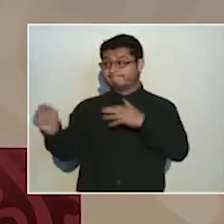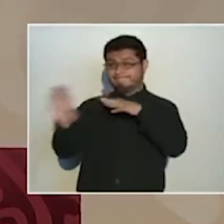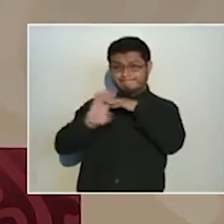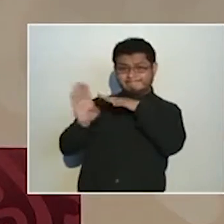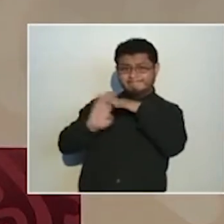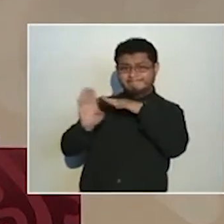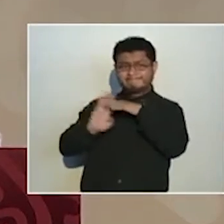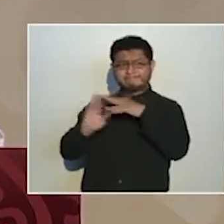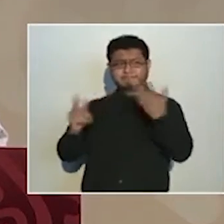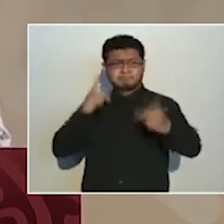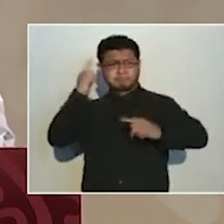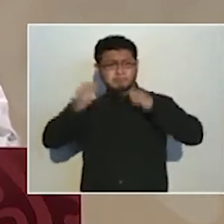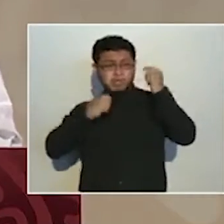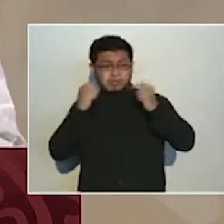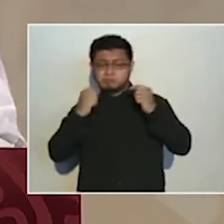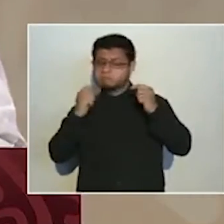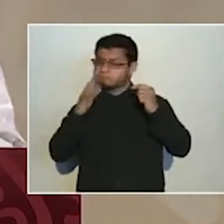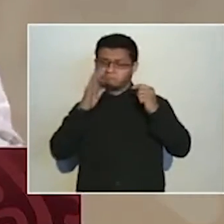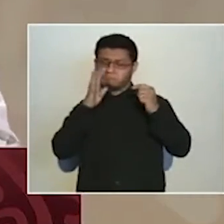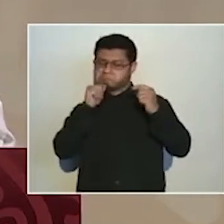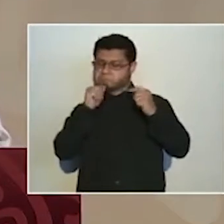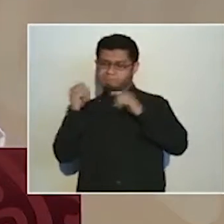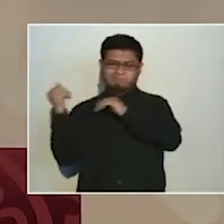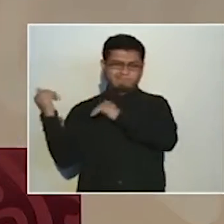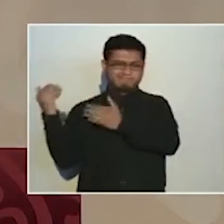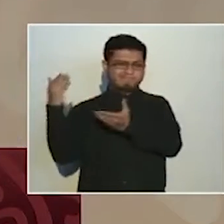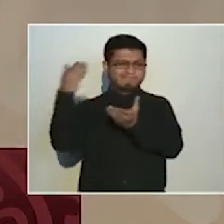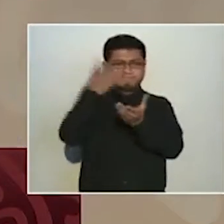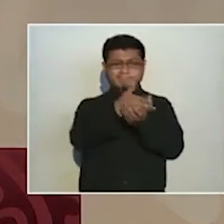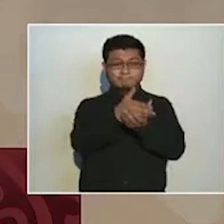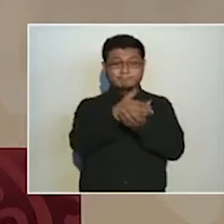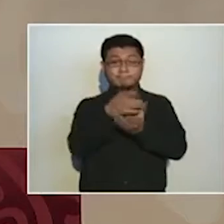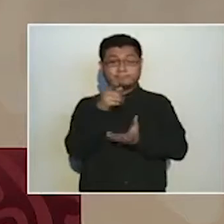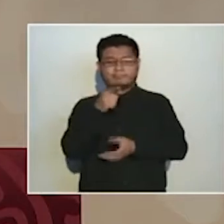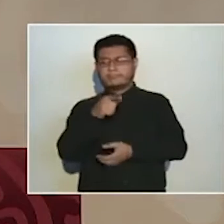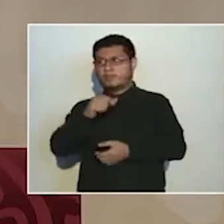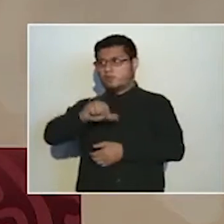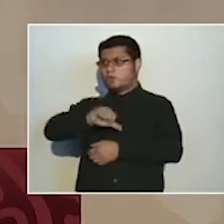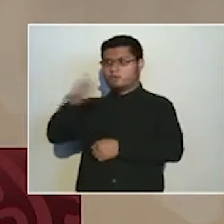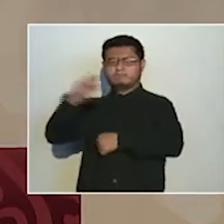Las grandes potencias turísticas representaron caídas hasta del